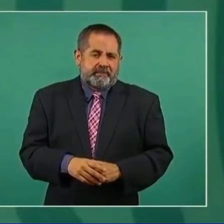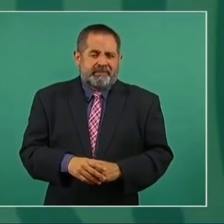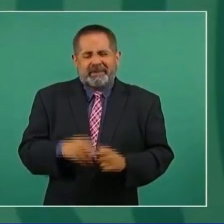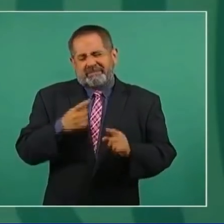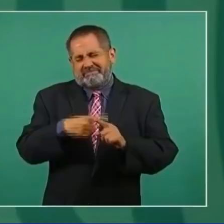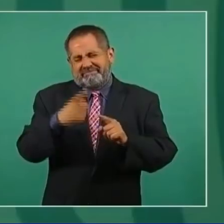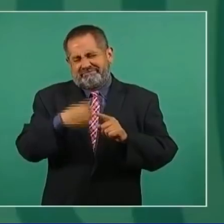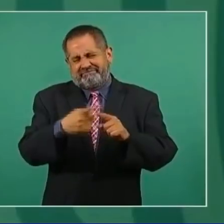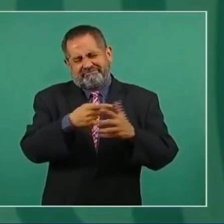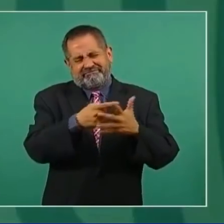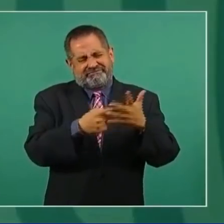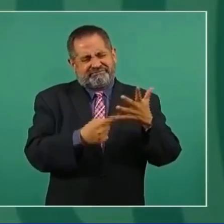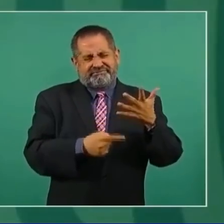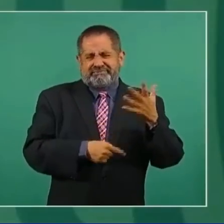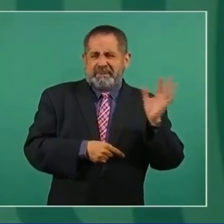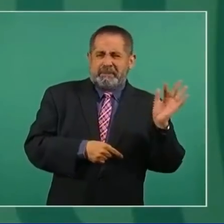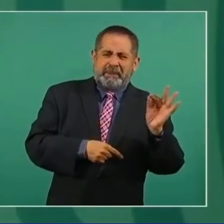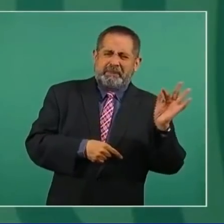etcétera, etcétera, etcétera.